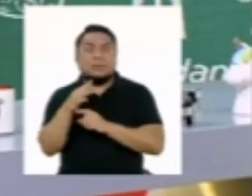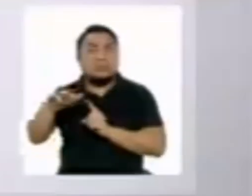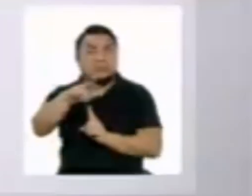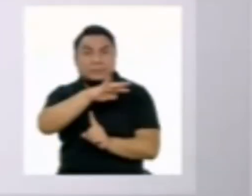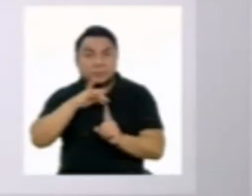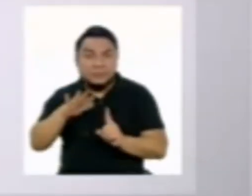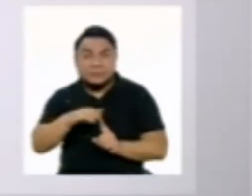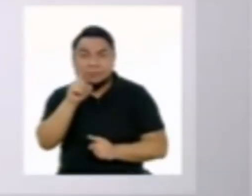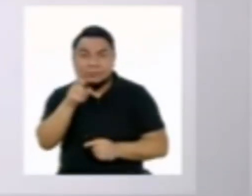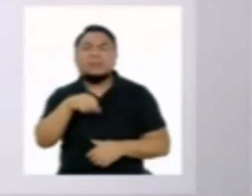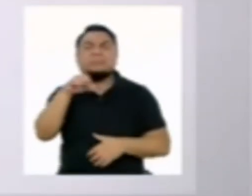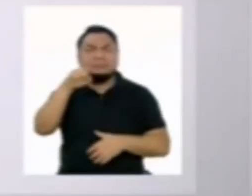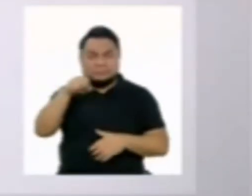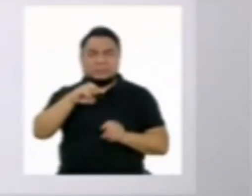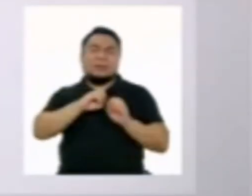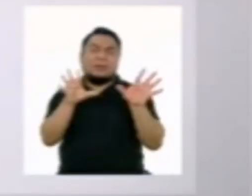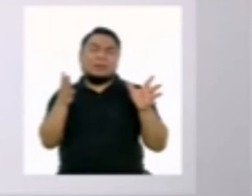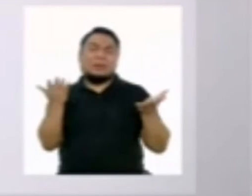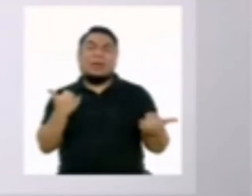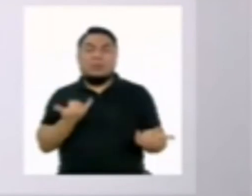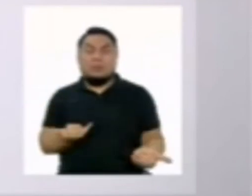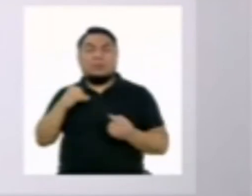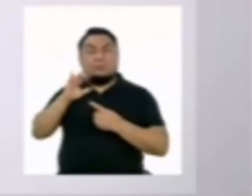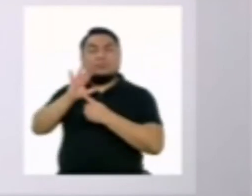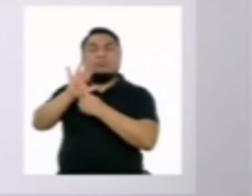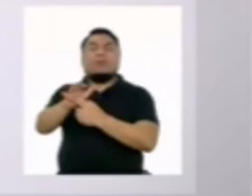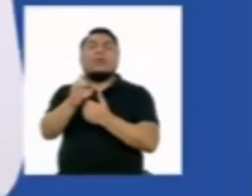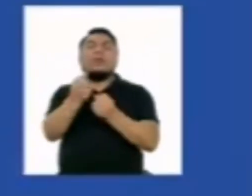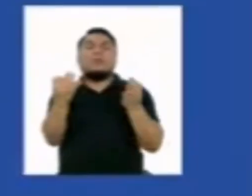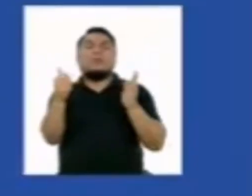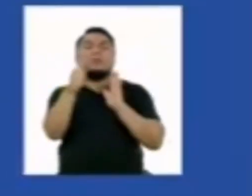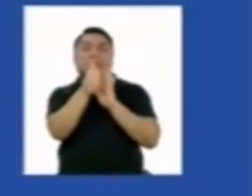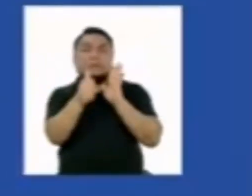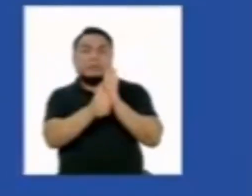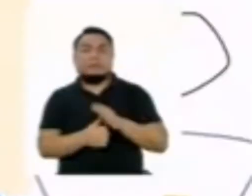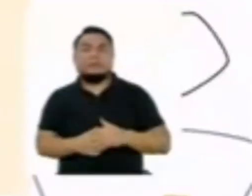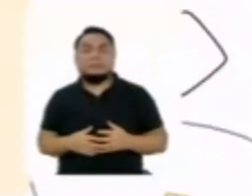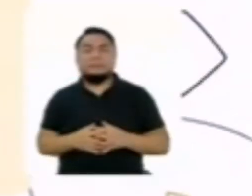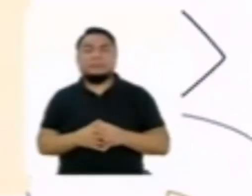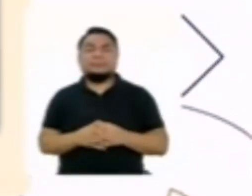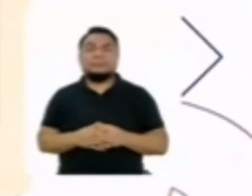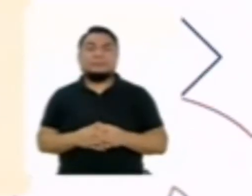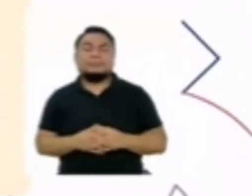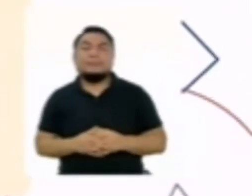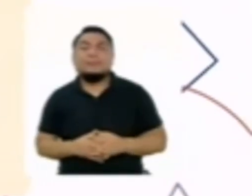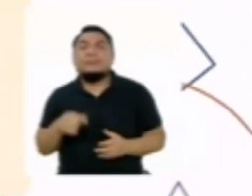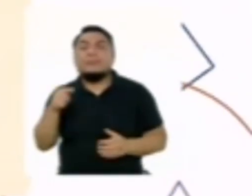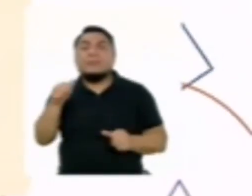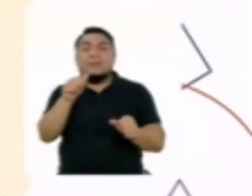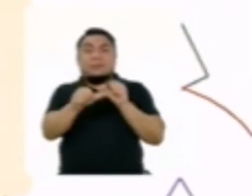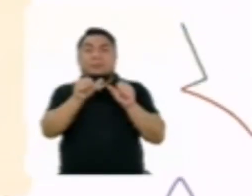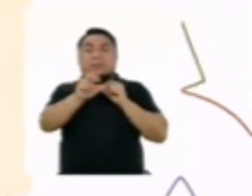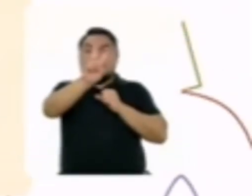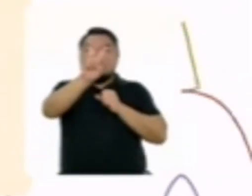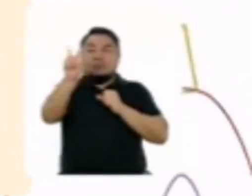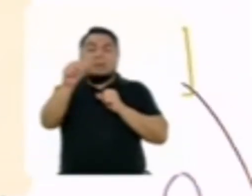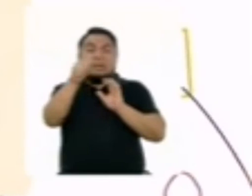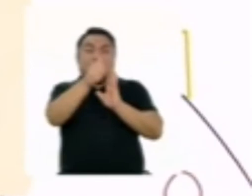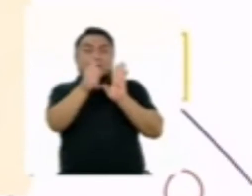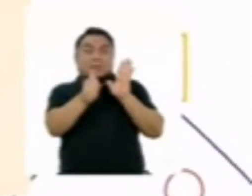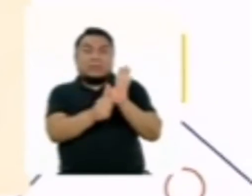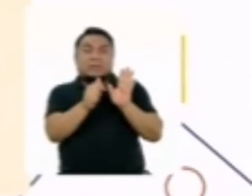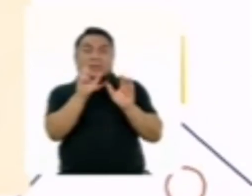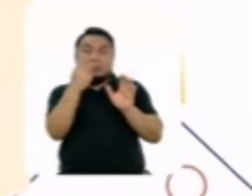ambiente. Pero claro, ahora te muestro algunos de sus artículos. El numeral 22 del